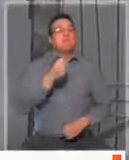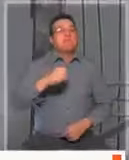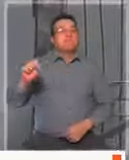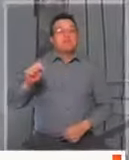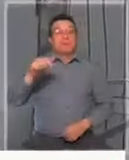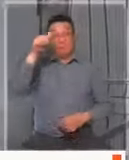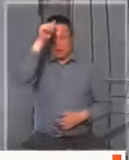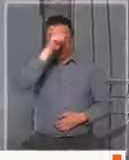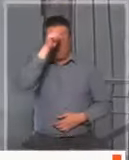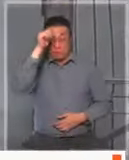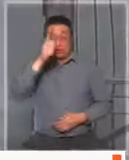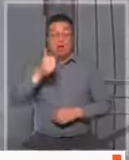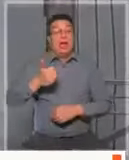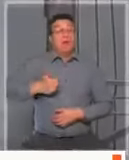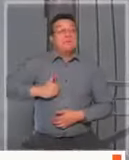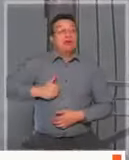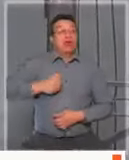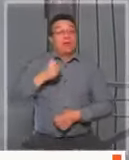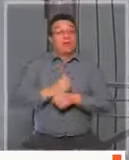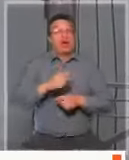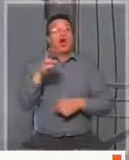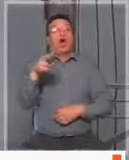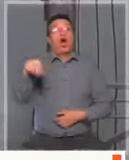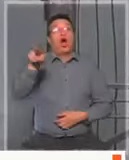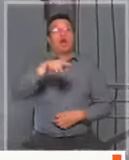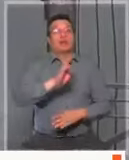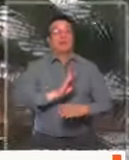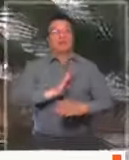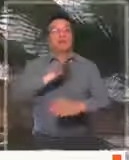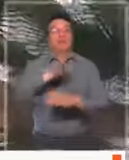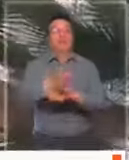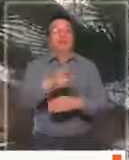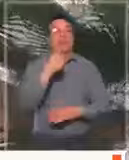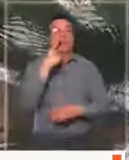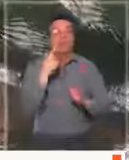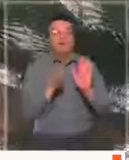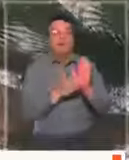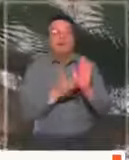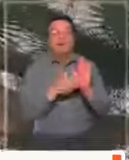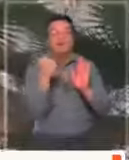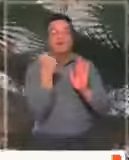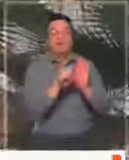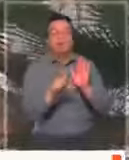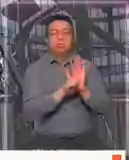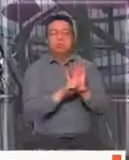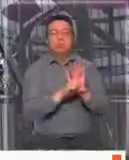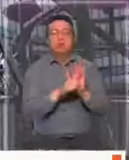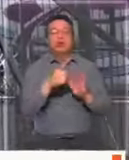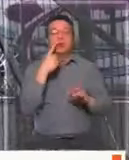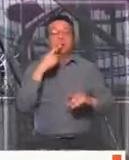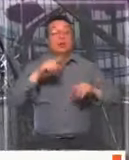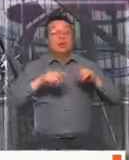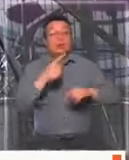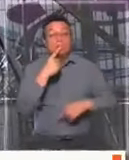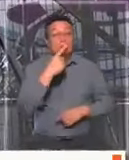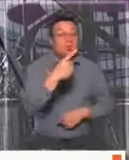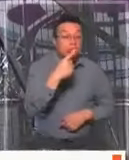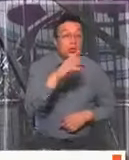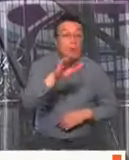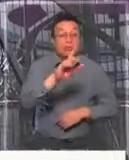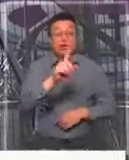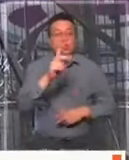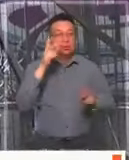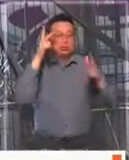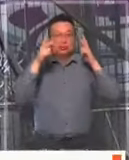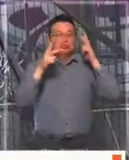domingo la inspección del trabajo asistió nuevamente a las dependencias para constatar estas faltas, pero en terreno no fue posible, por lo que el circo